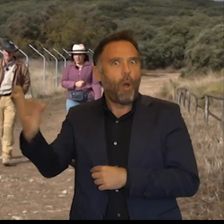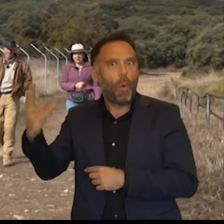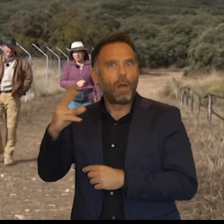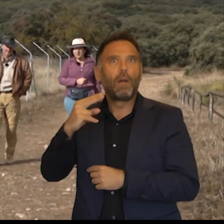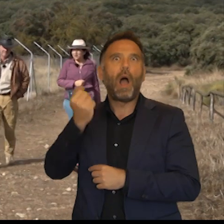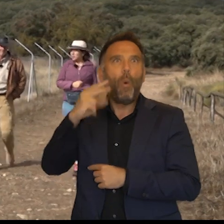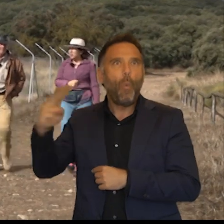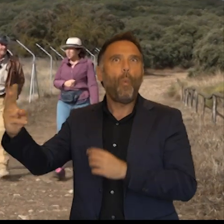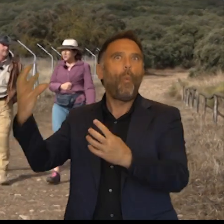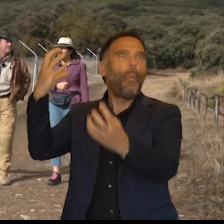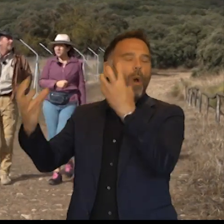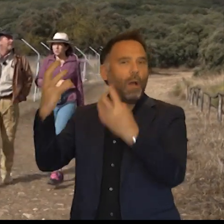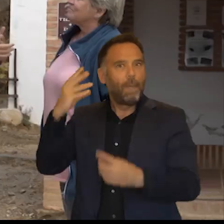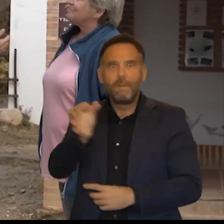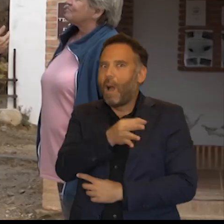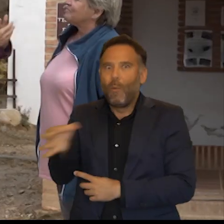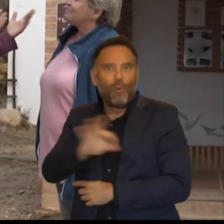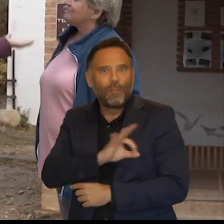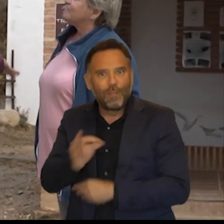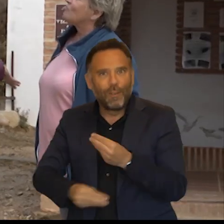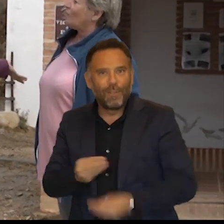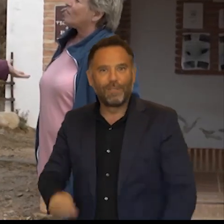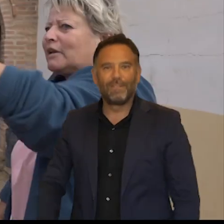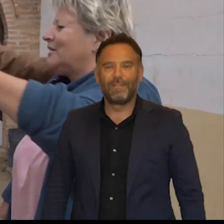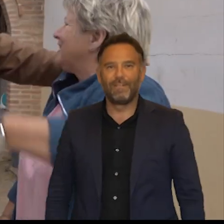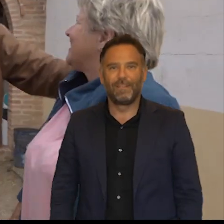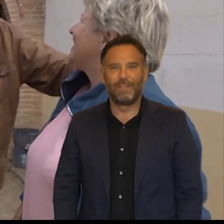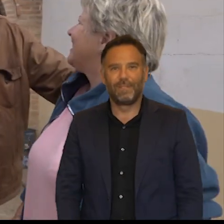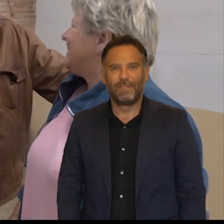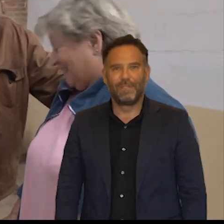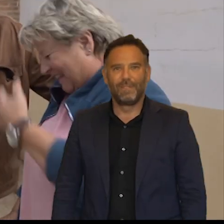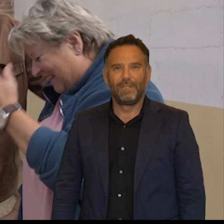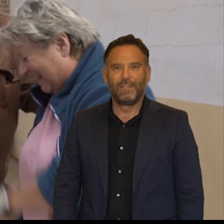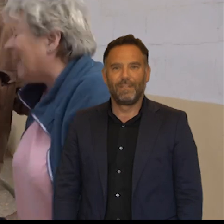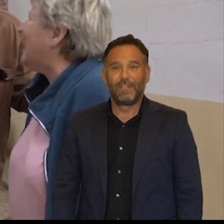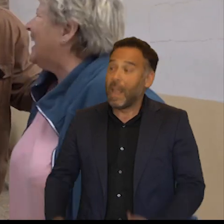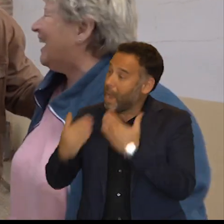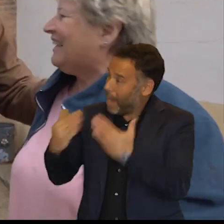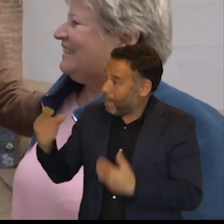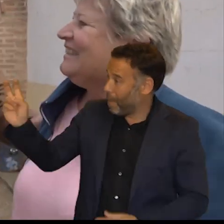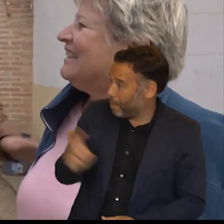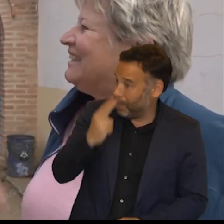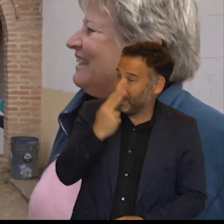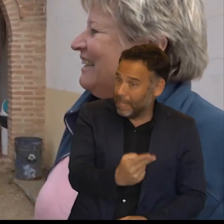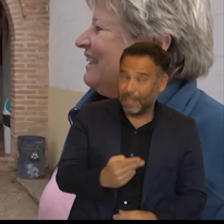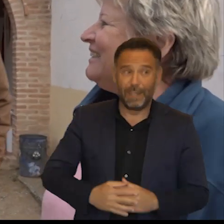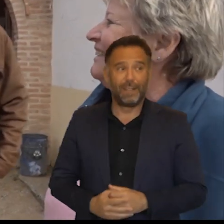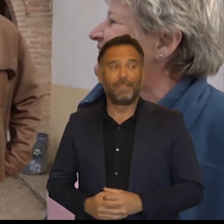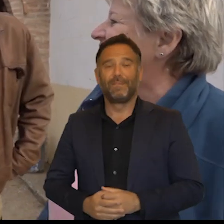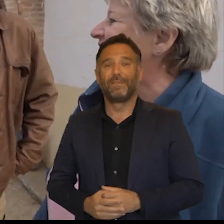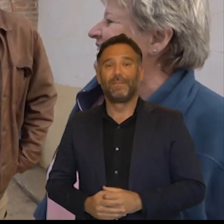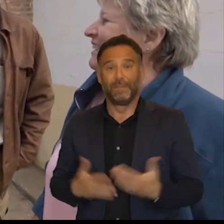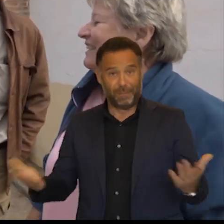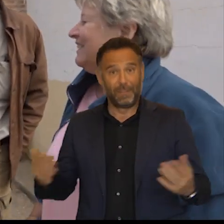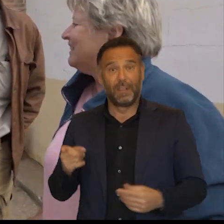¡Fabuloso! ¡Gracias por venir! Que ya se te acabó el